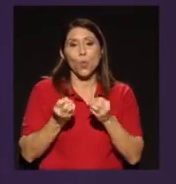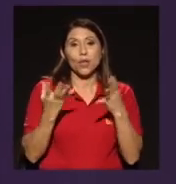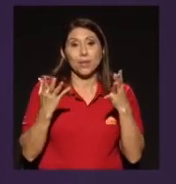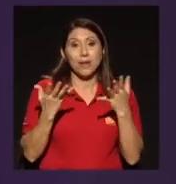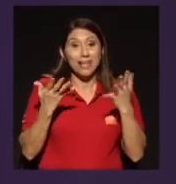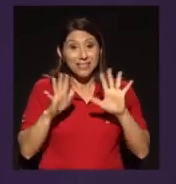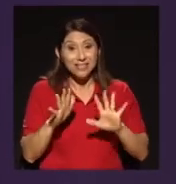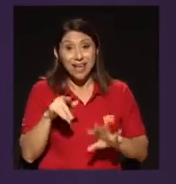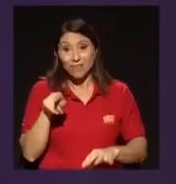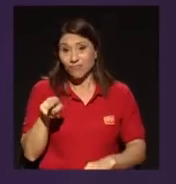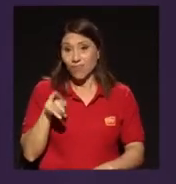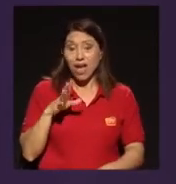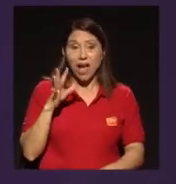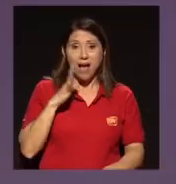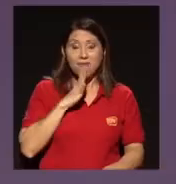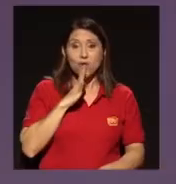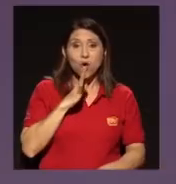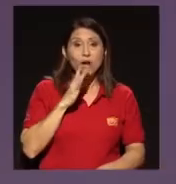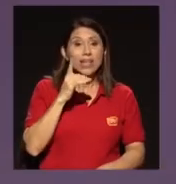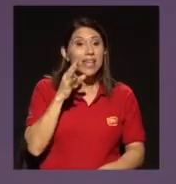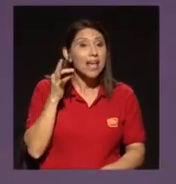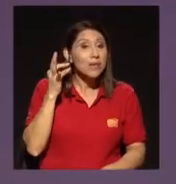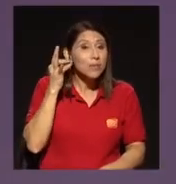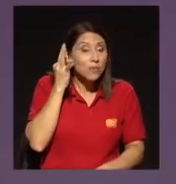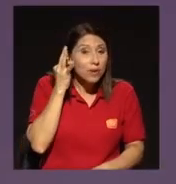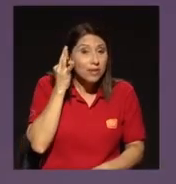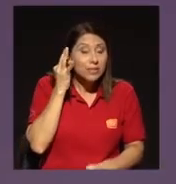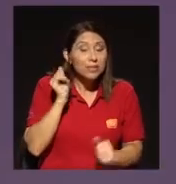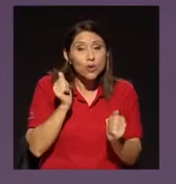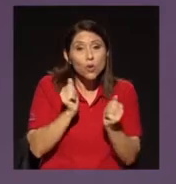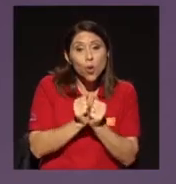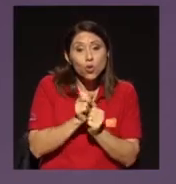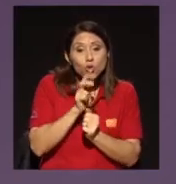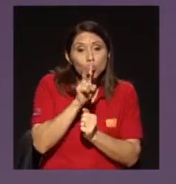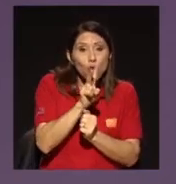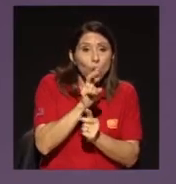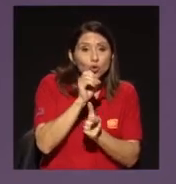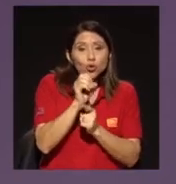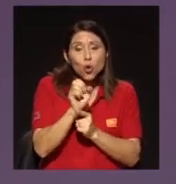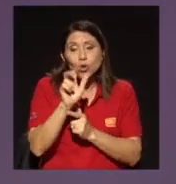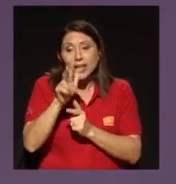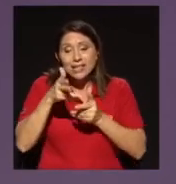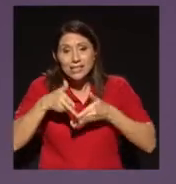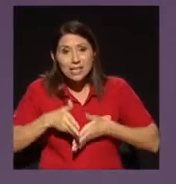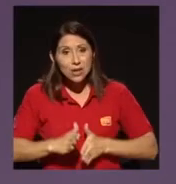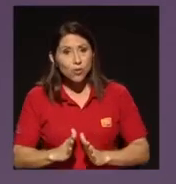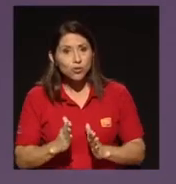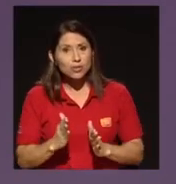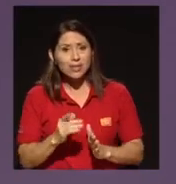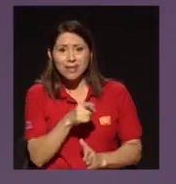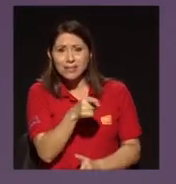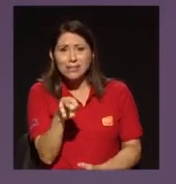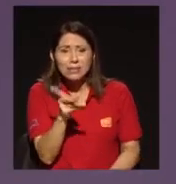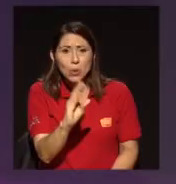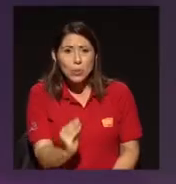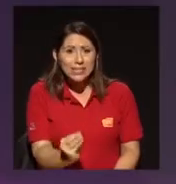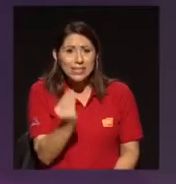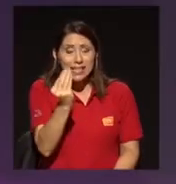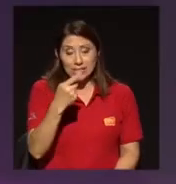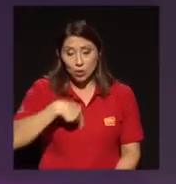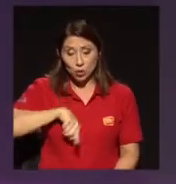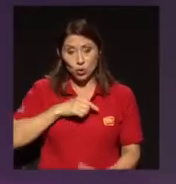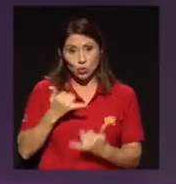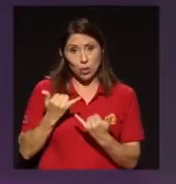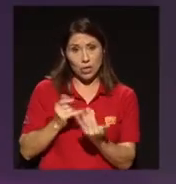con 2 o 3 chiquitos muy jovencitas. Nosotros ahora tenemos un proyecto en una zona